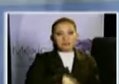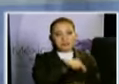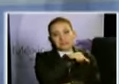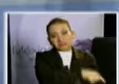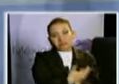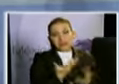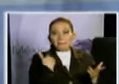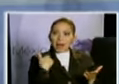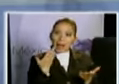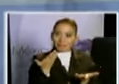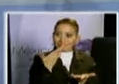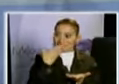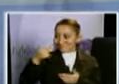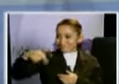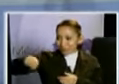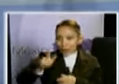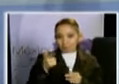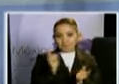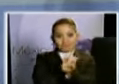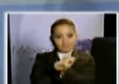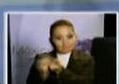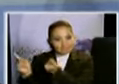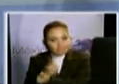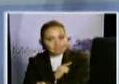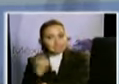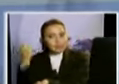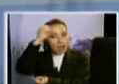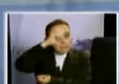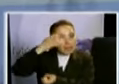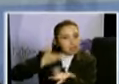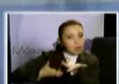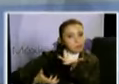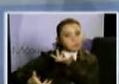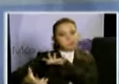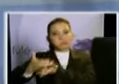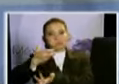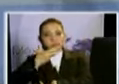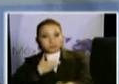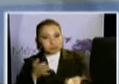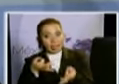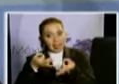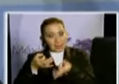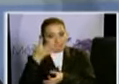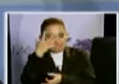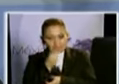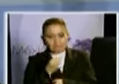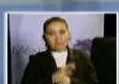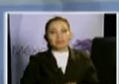para privilegiar, por supuesto, la interacción y una dinámica más atractiva.